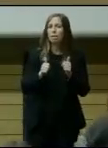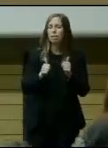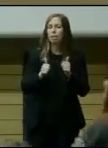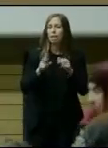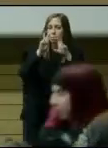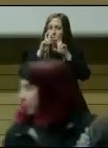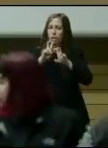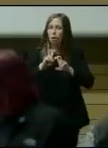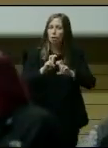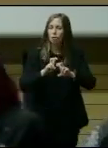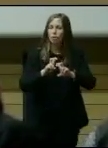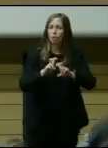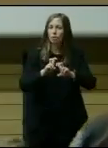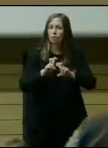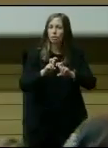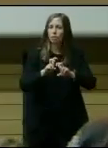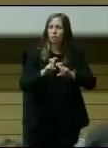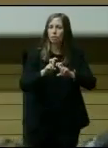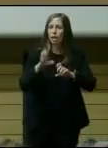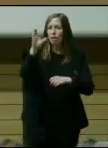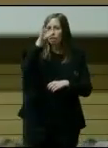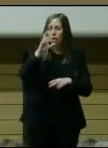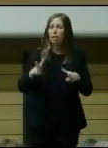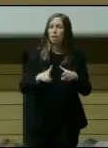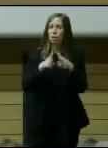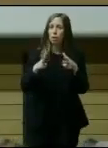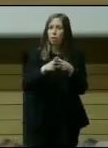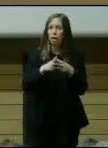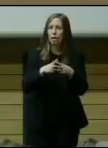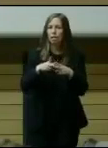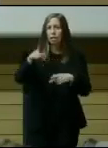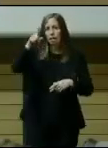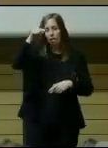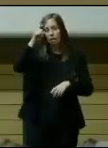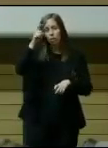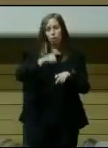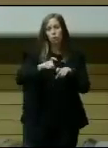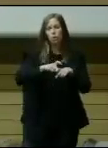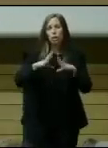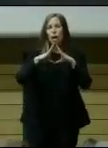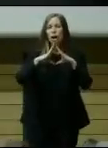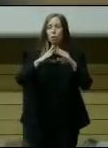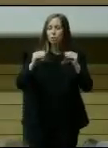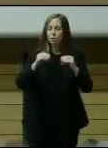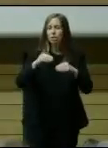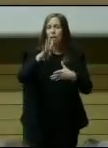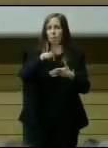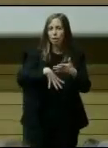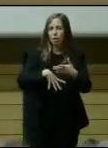en Investigaciones de Ciencias Sociales, licenciado en Psicología por la Universidad de Barcelona,